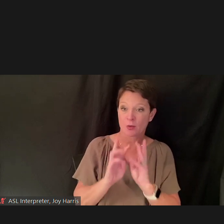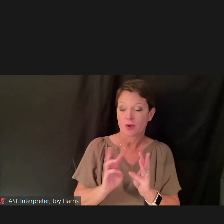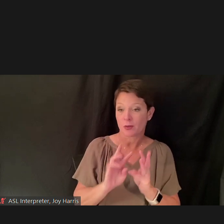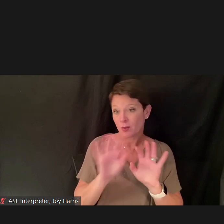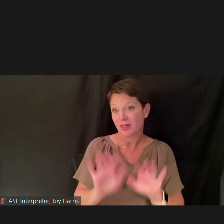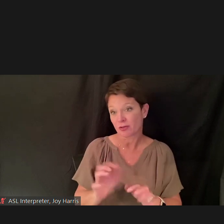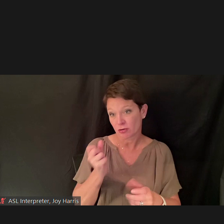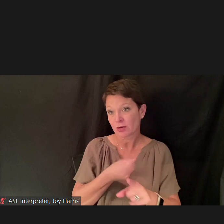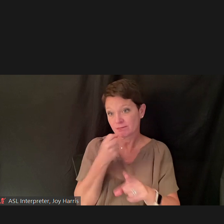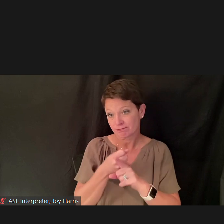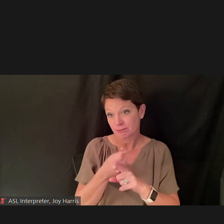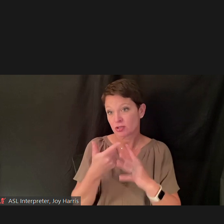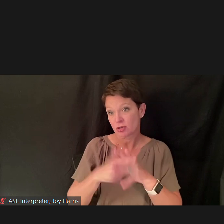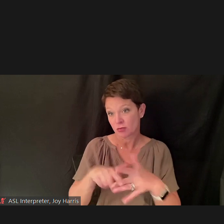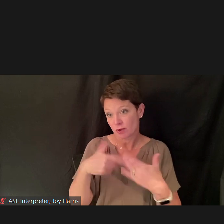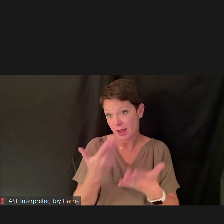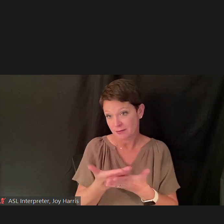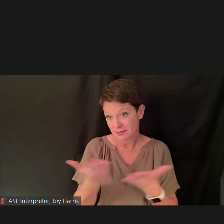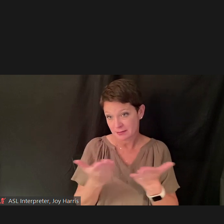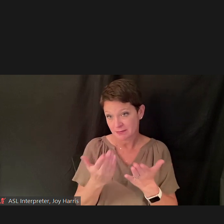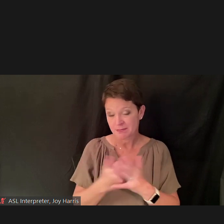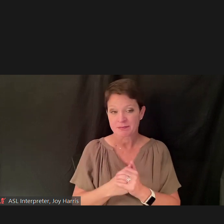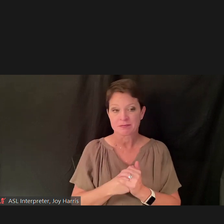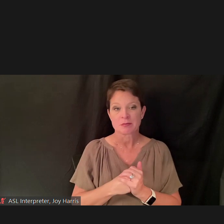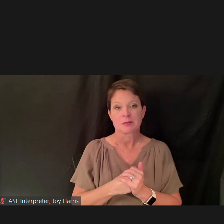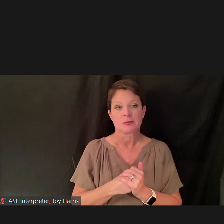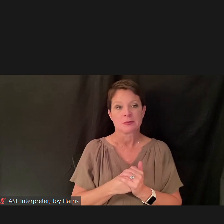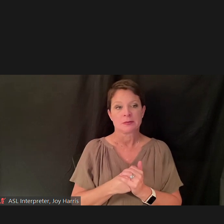con antelación para que pueda seguirlo.